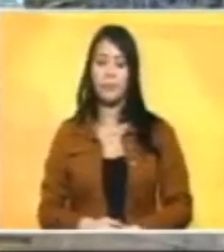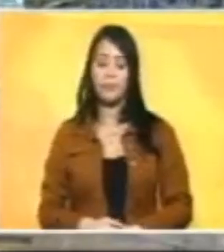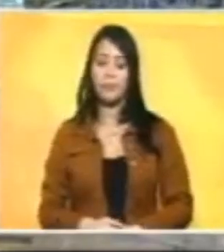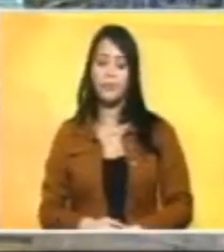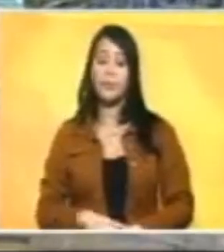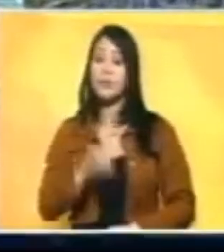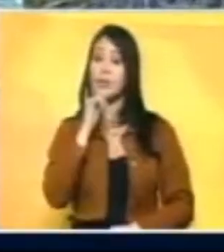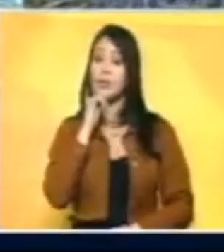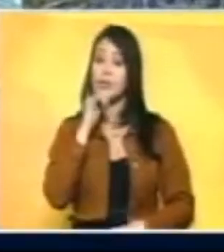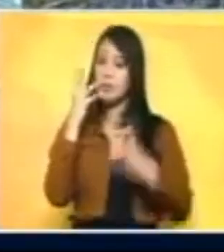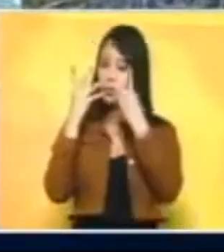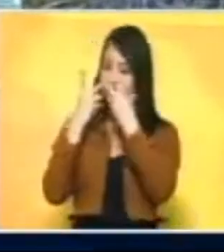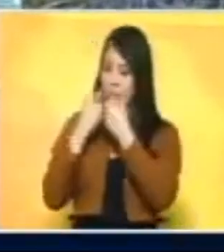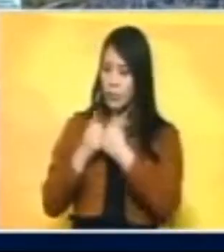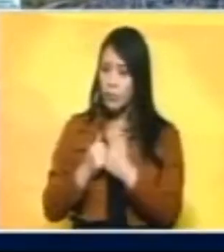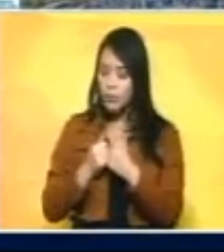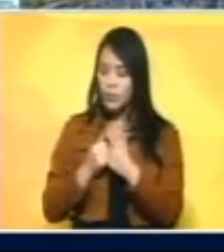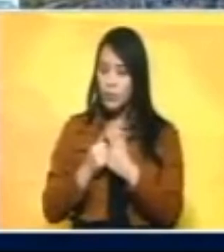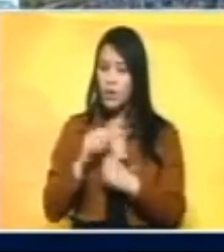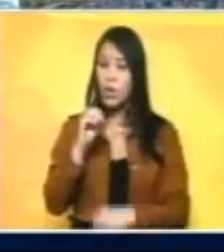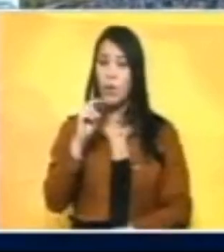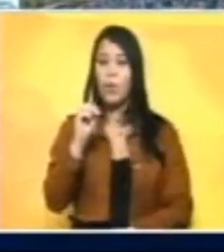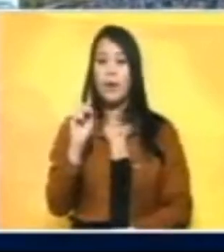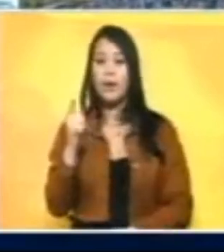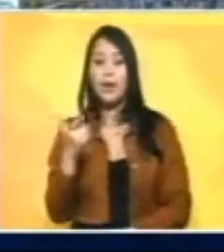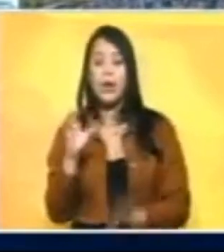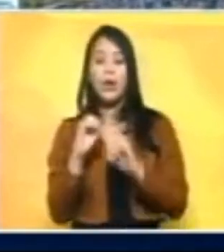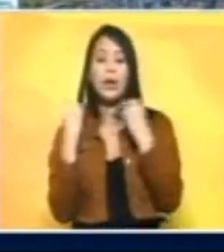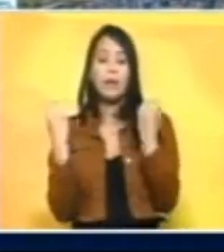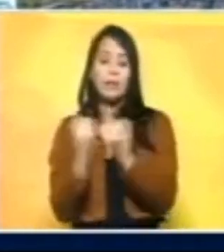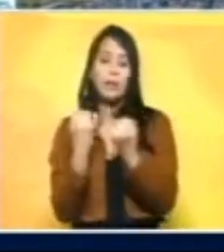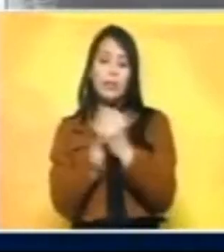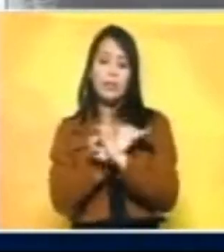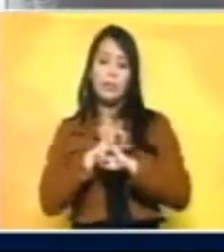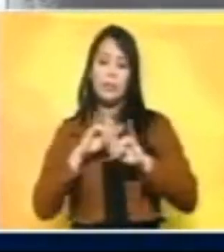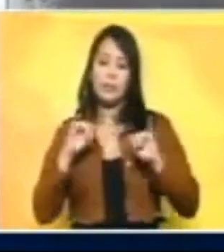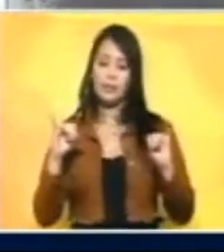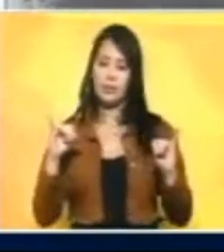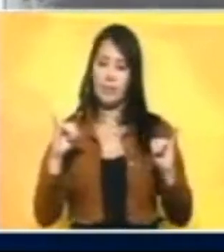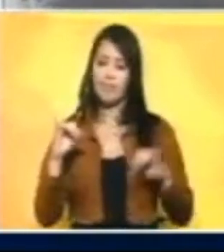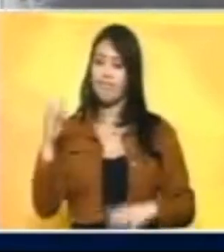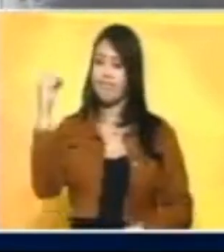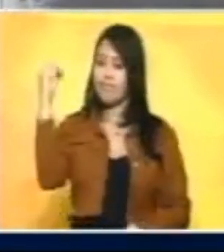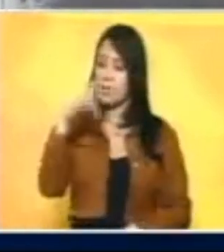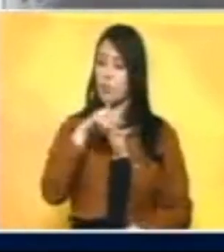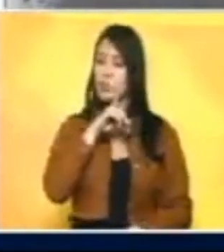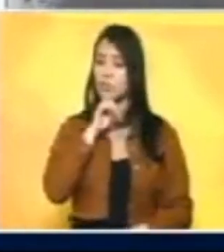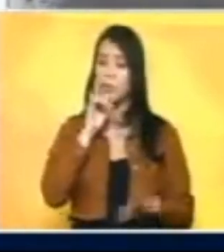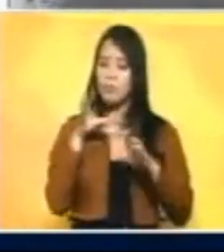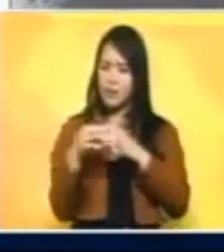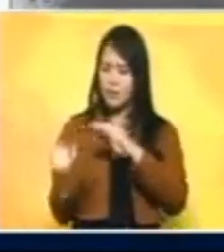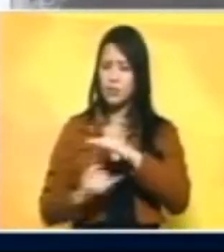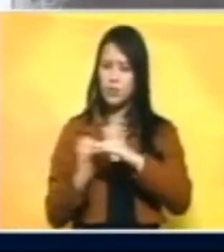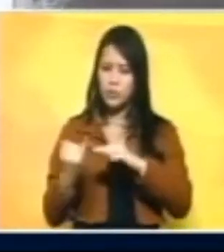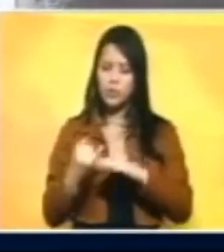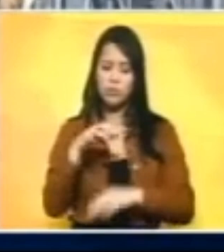acuerdo a información suministrada por la ONG Observatorio Ciudadano Monitor Luz, en todo el estado se